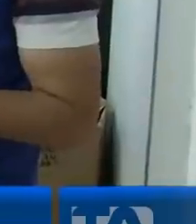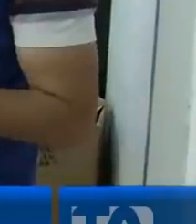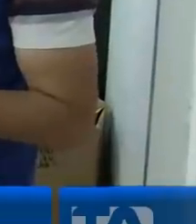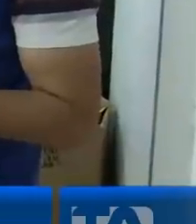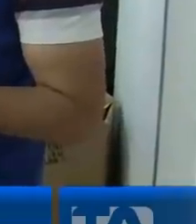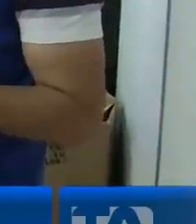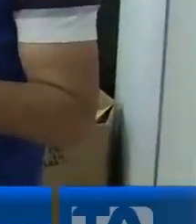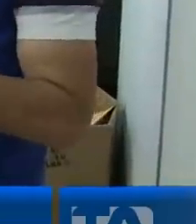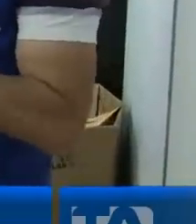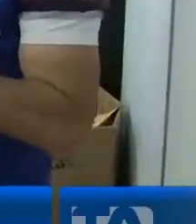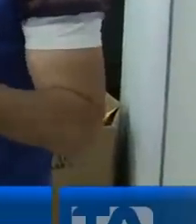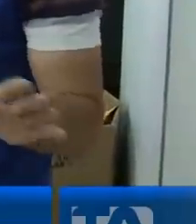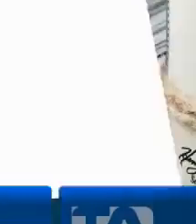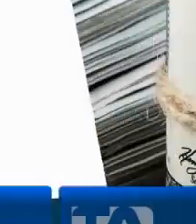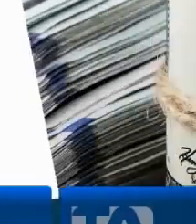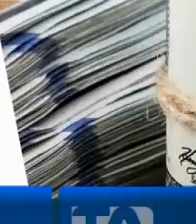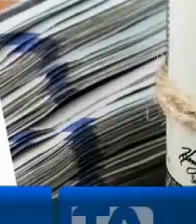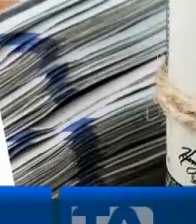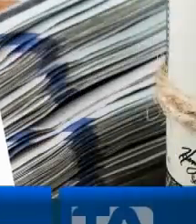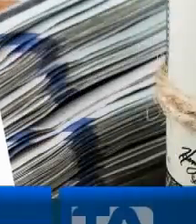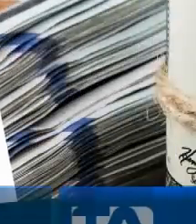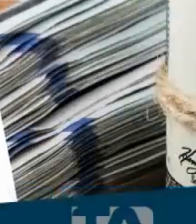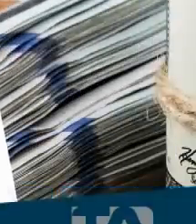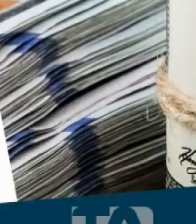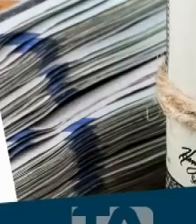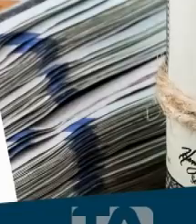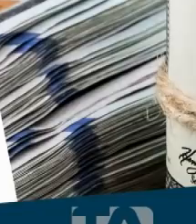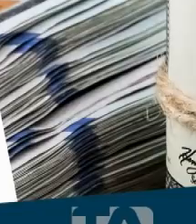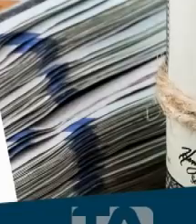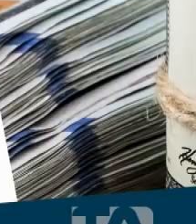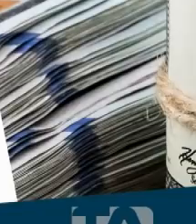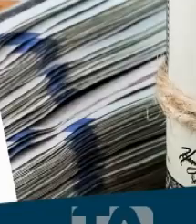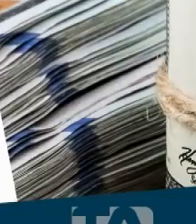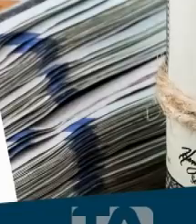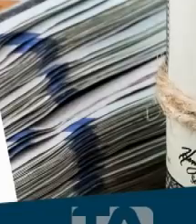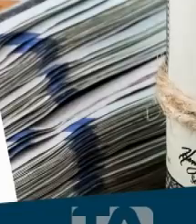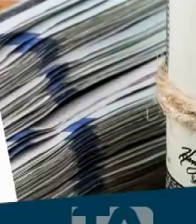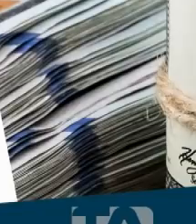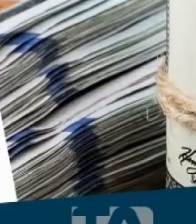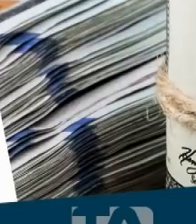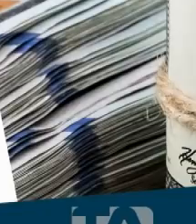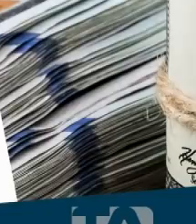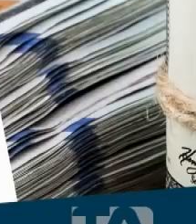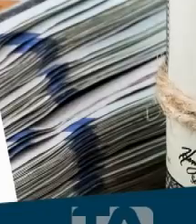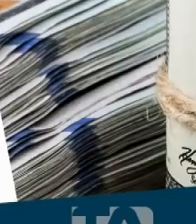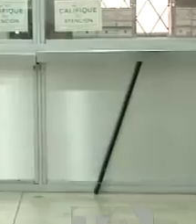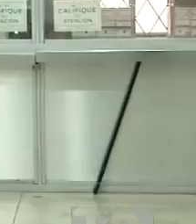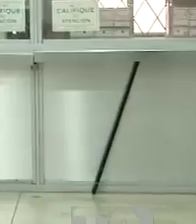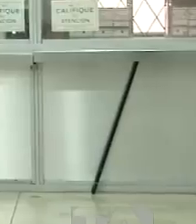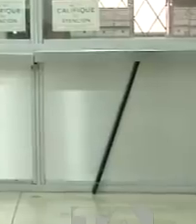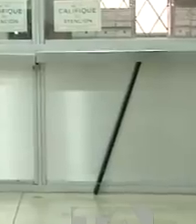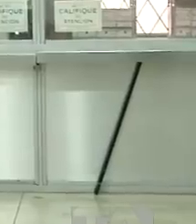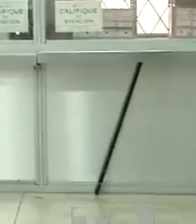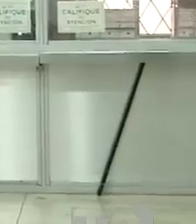no lo hicieron, serán sancionados con una multa de $40 equivalente al 10% del salario básico unificado.